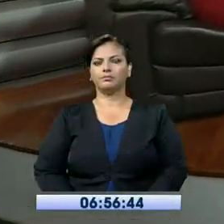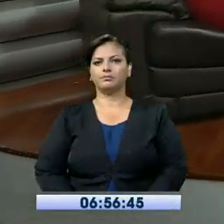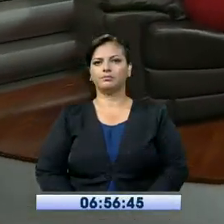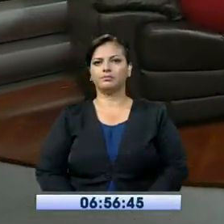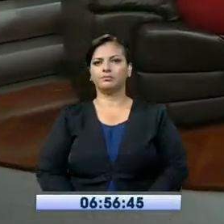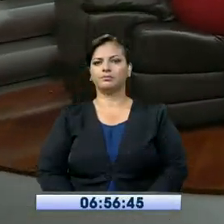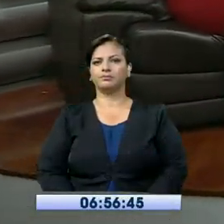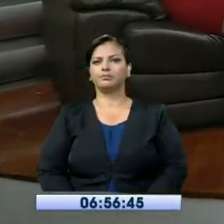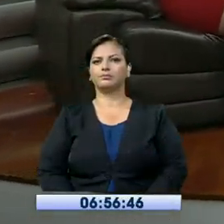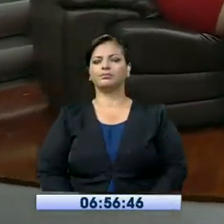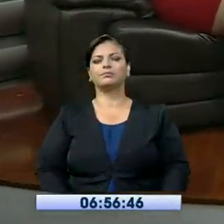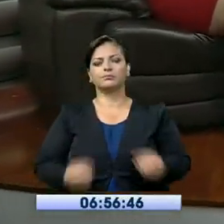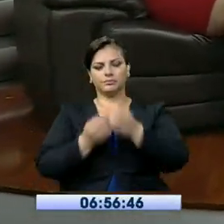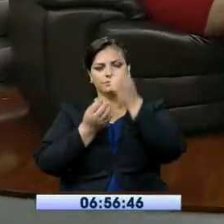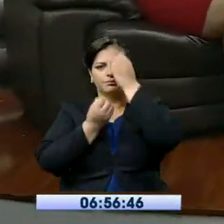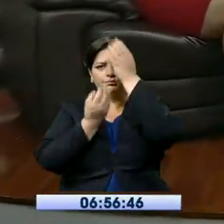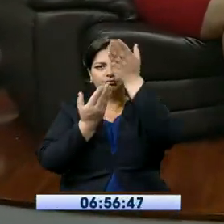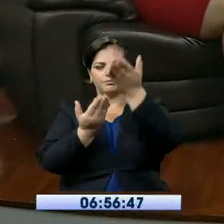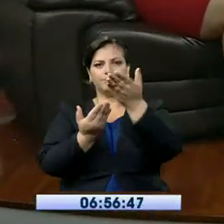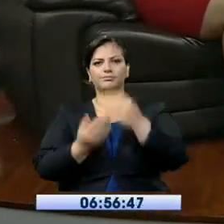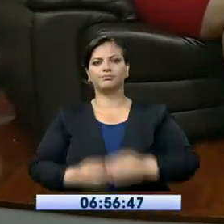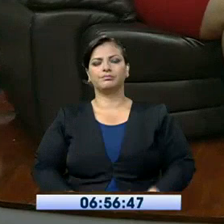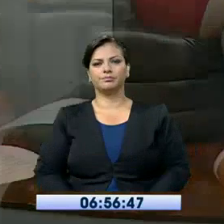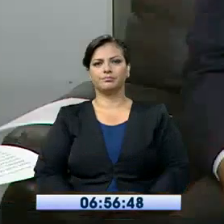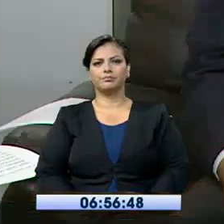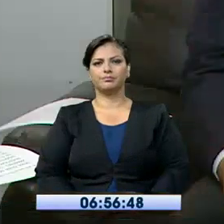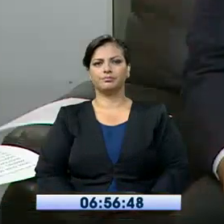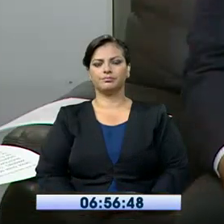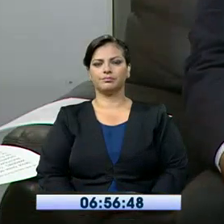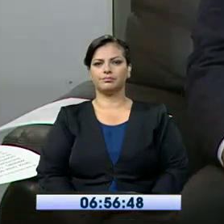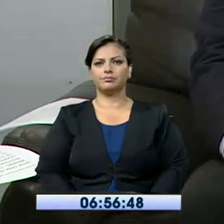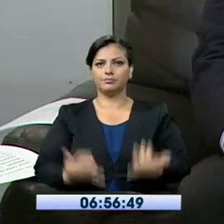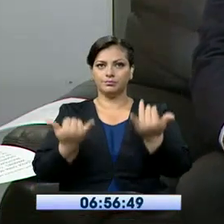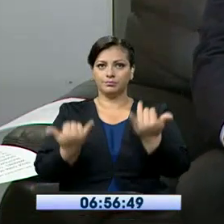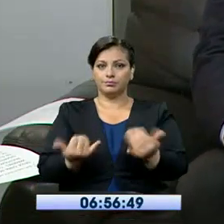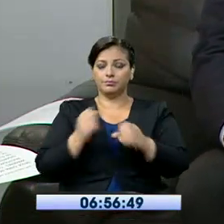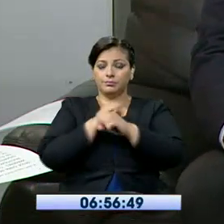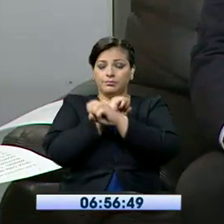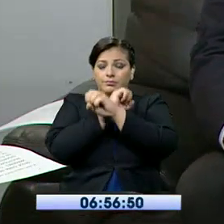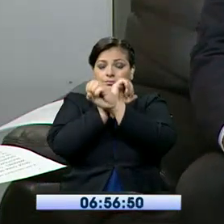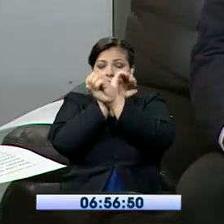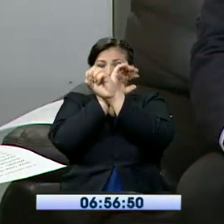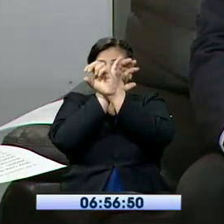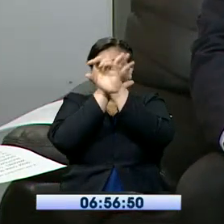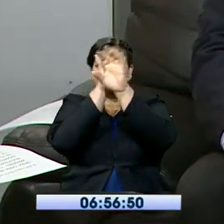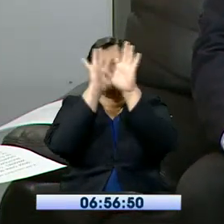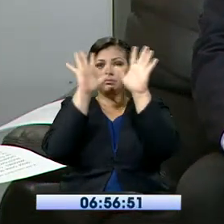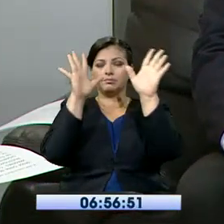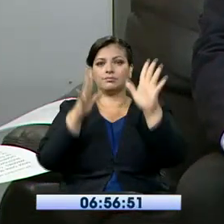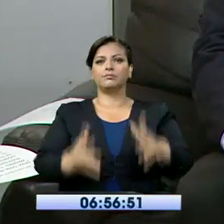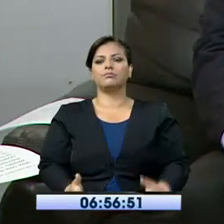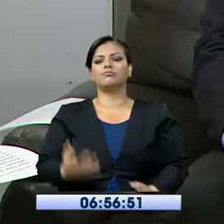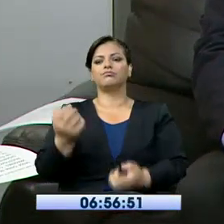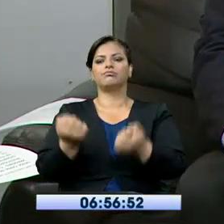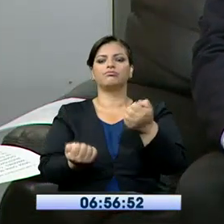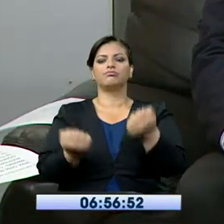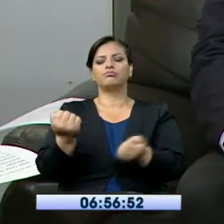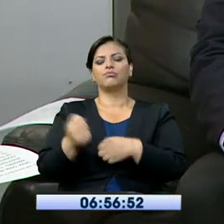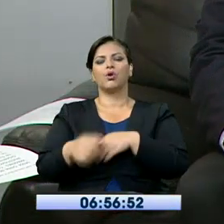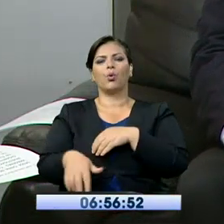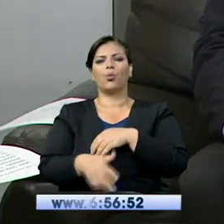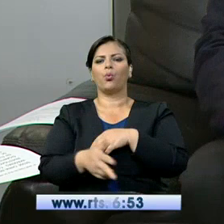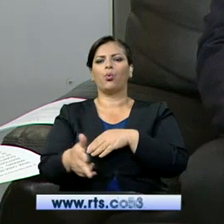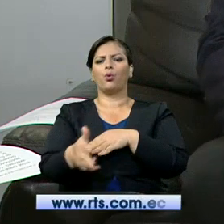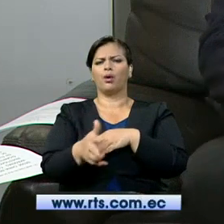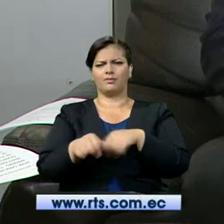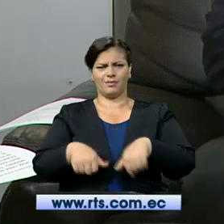Seguimos con más información, amigos televidentes, para contarles que esta madrugada un carro cayó a una zanja que se ubica al norte de Guayaquil.